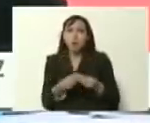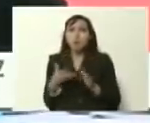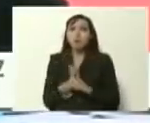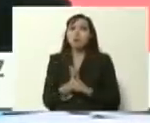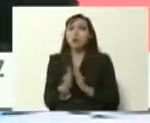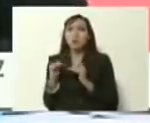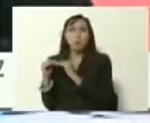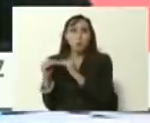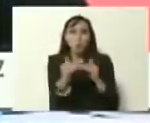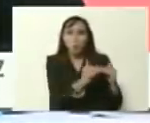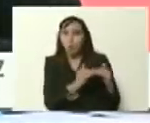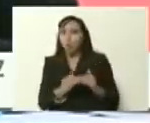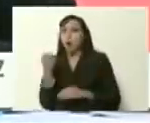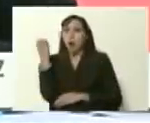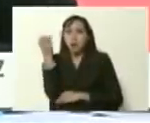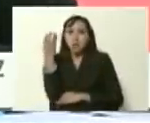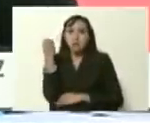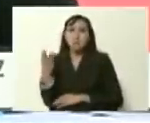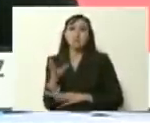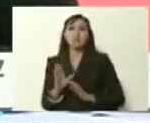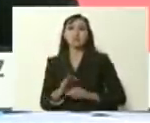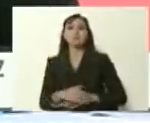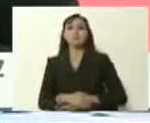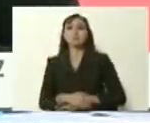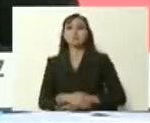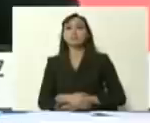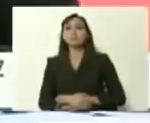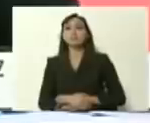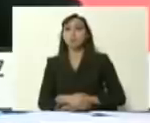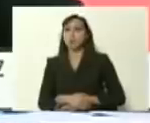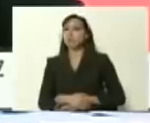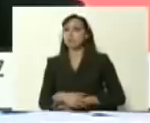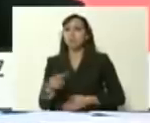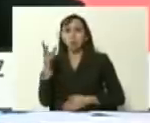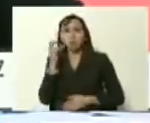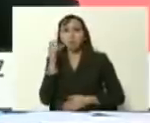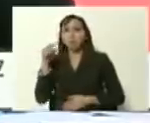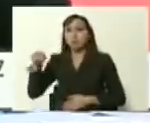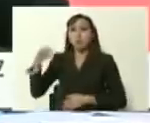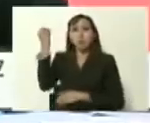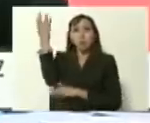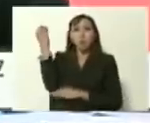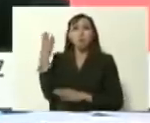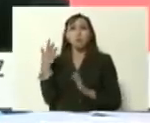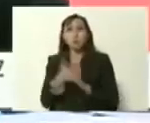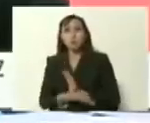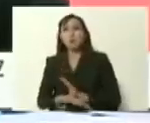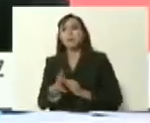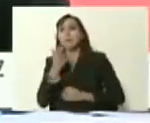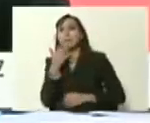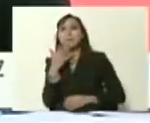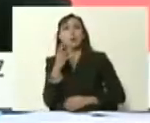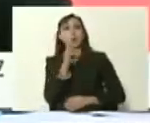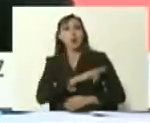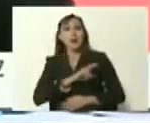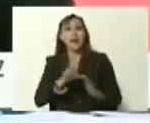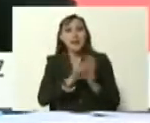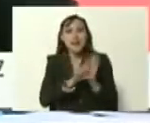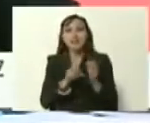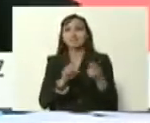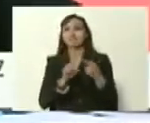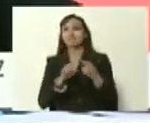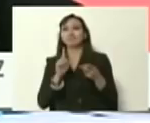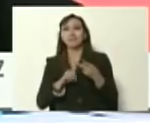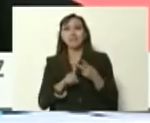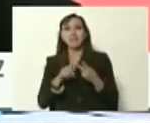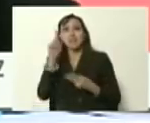el tenor de los discursos y de las intervenciones que escuché el día de hoy. Por ejemplo, atender el tema de una ley de religión, la condición de